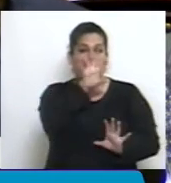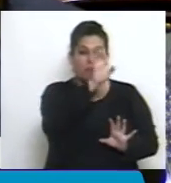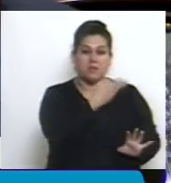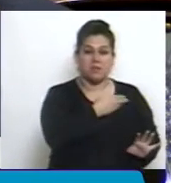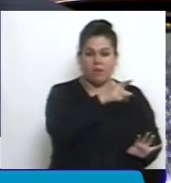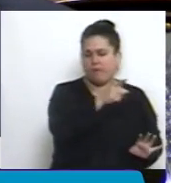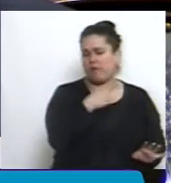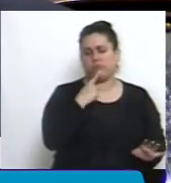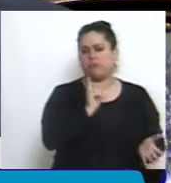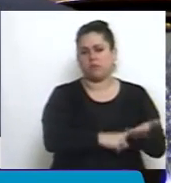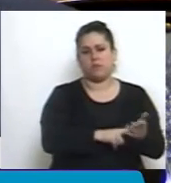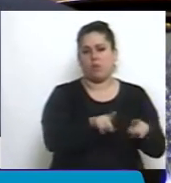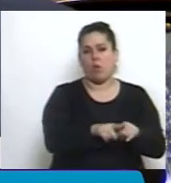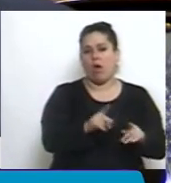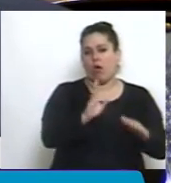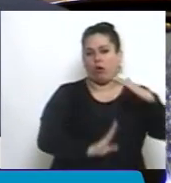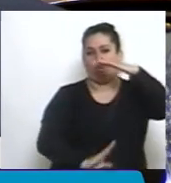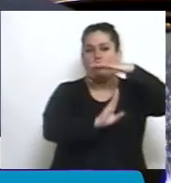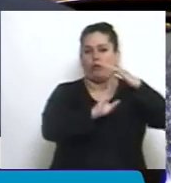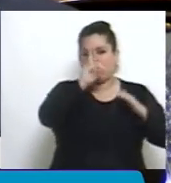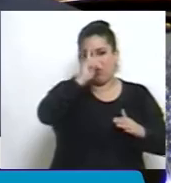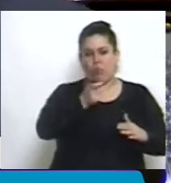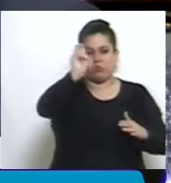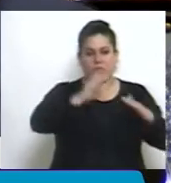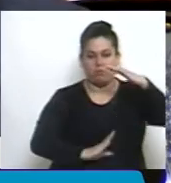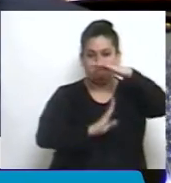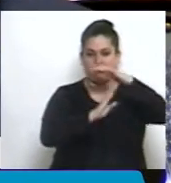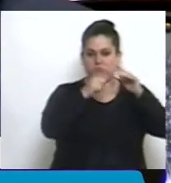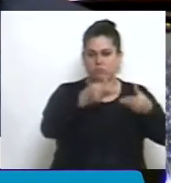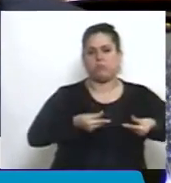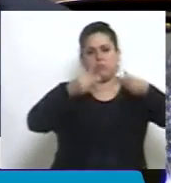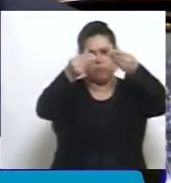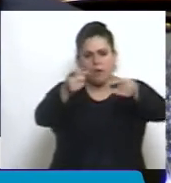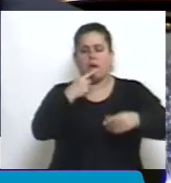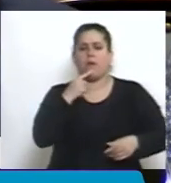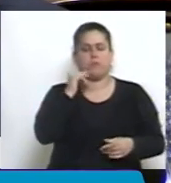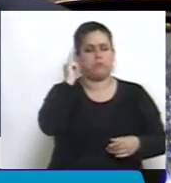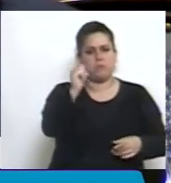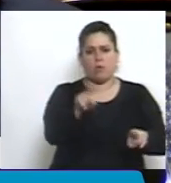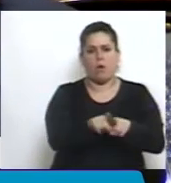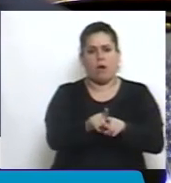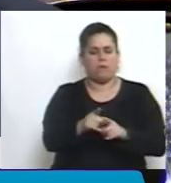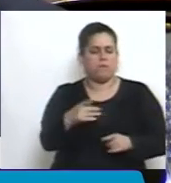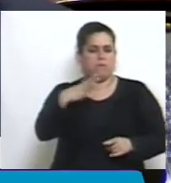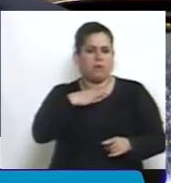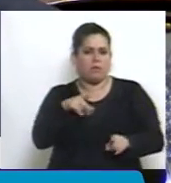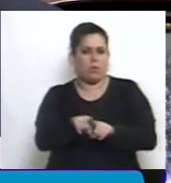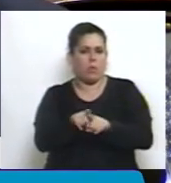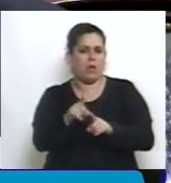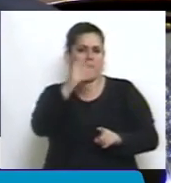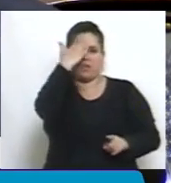una presentación ante la Corte Suprema de Justicia, señalando la ilegitimidad de la detracción